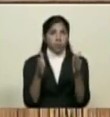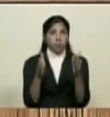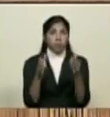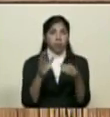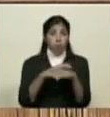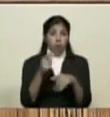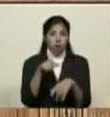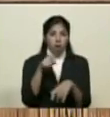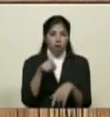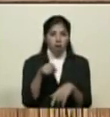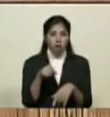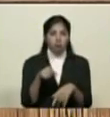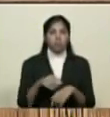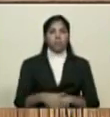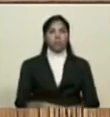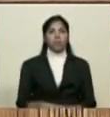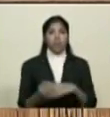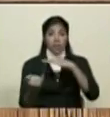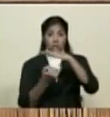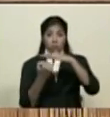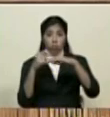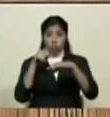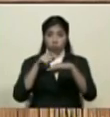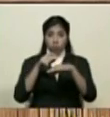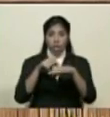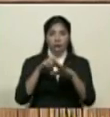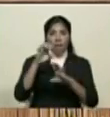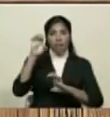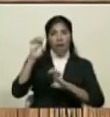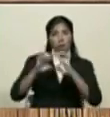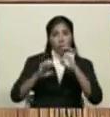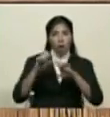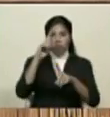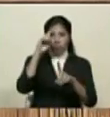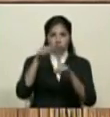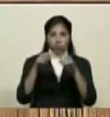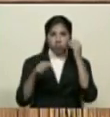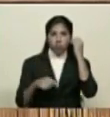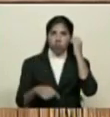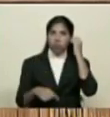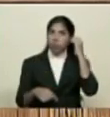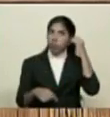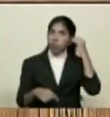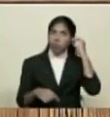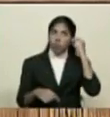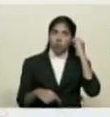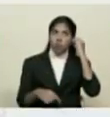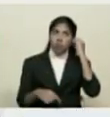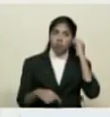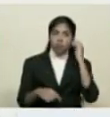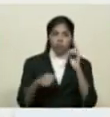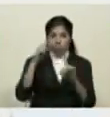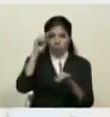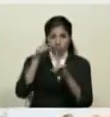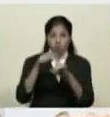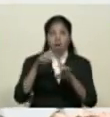tiene que, nada más y nada menos, evaluar, incluso así sea en flagrancia el delito